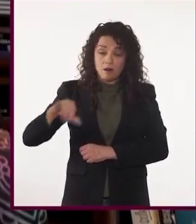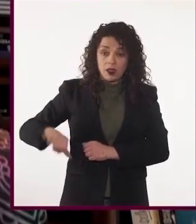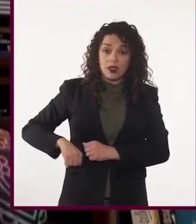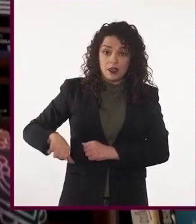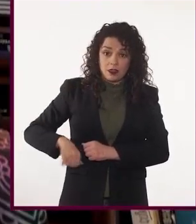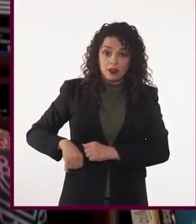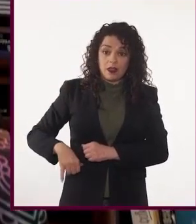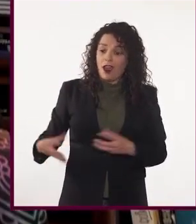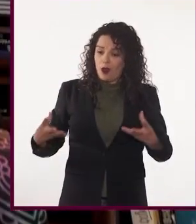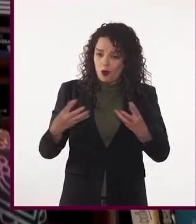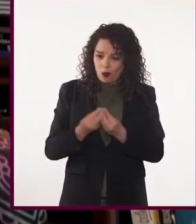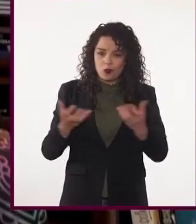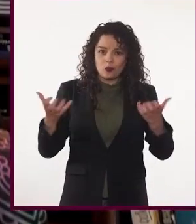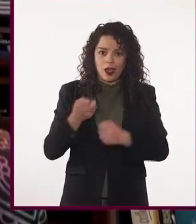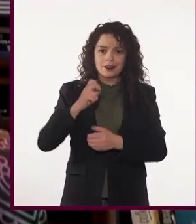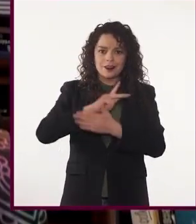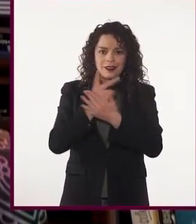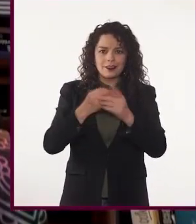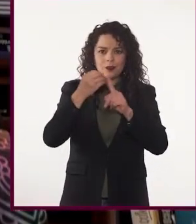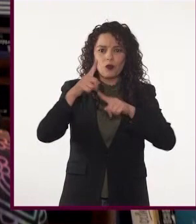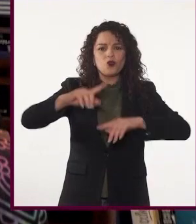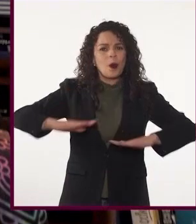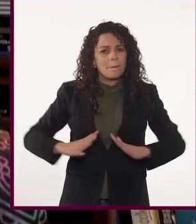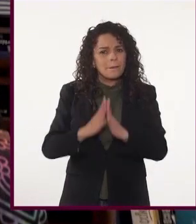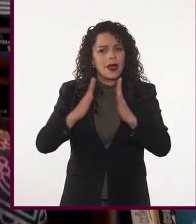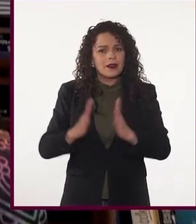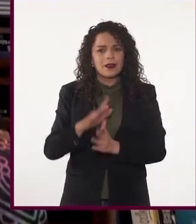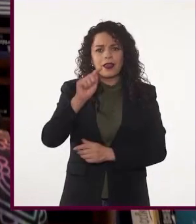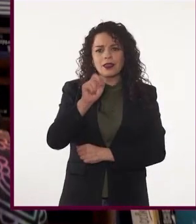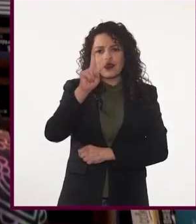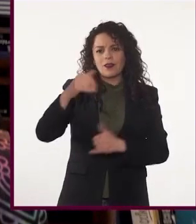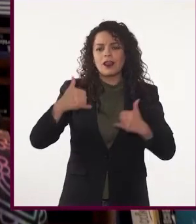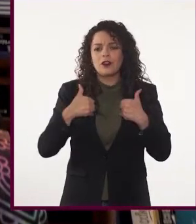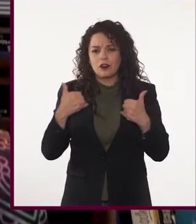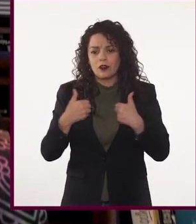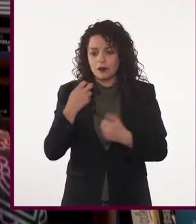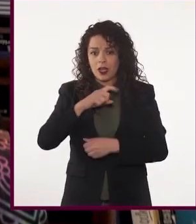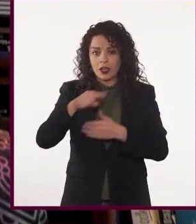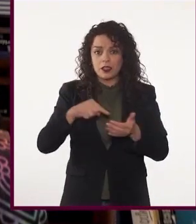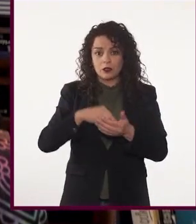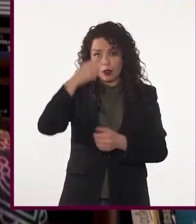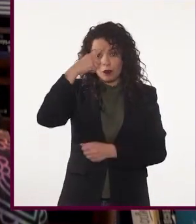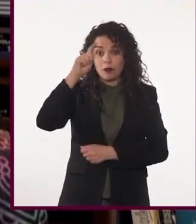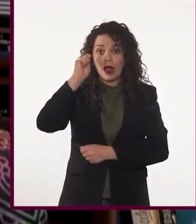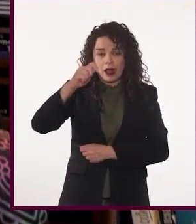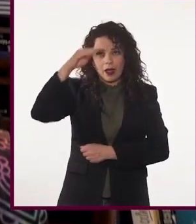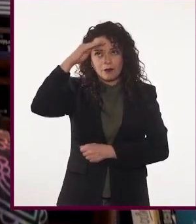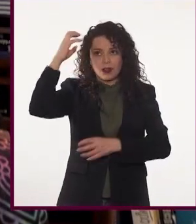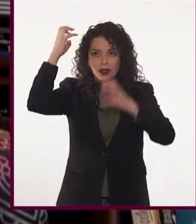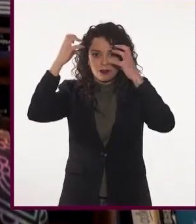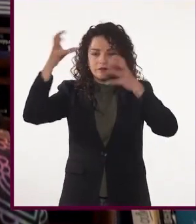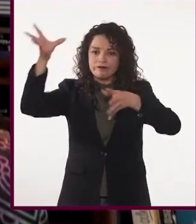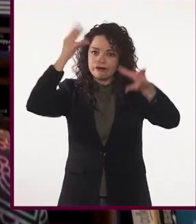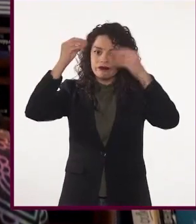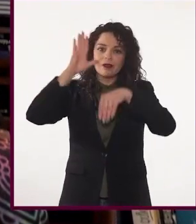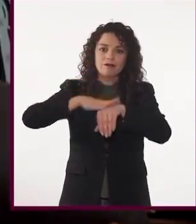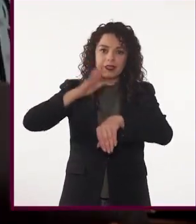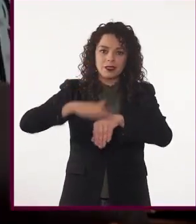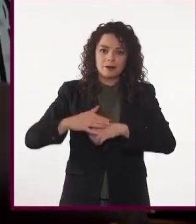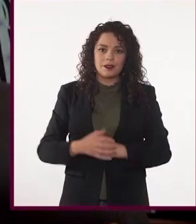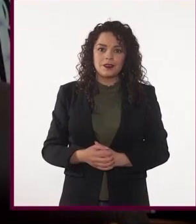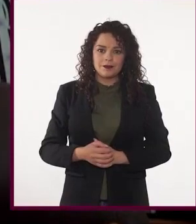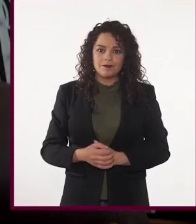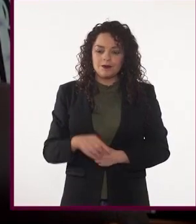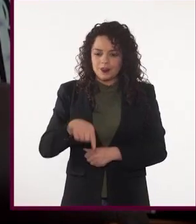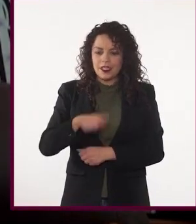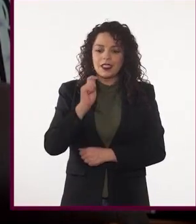este programa con nosotros. Participen con Jóvenes en TV, un espacio de reflexión y construcción de conocimiento.